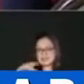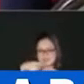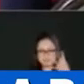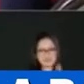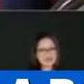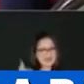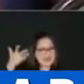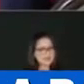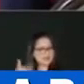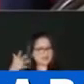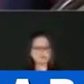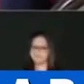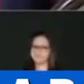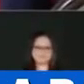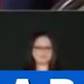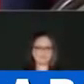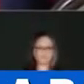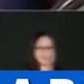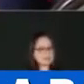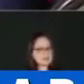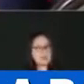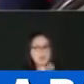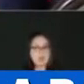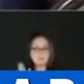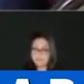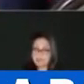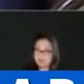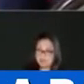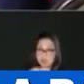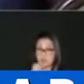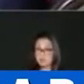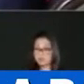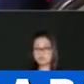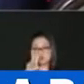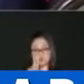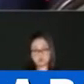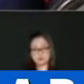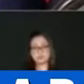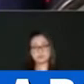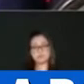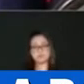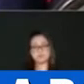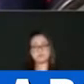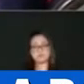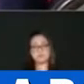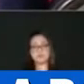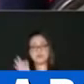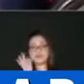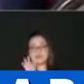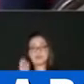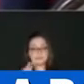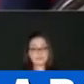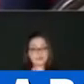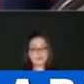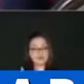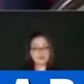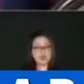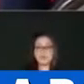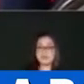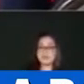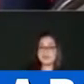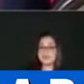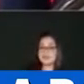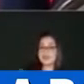allá de la inflación. Ahora resulta que los que aumentaron el precio de las